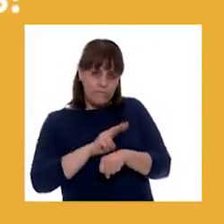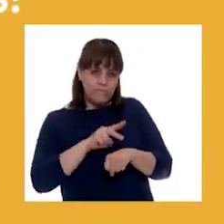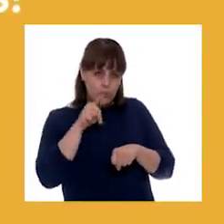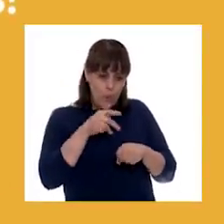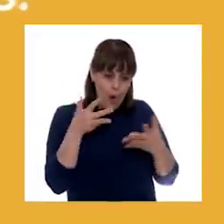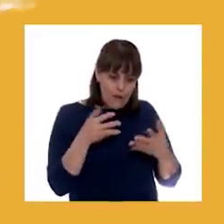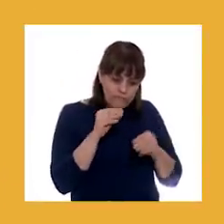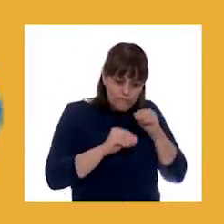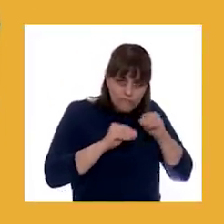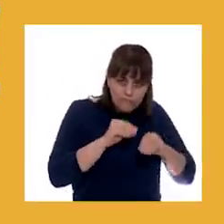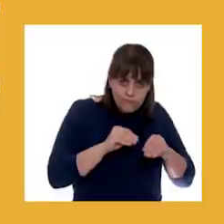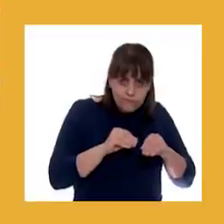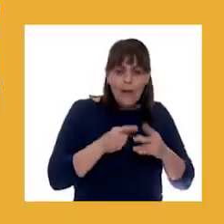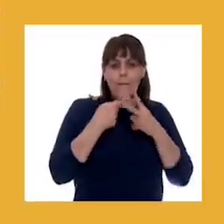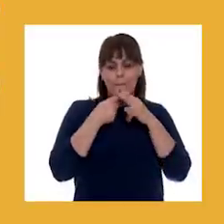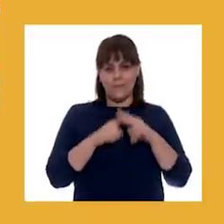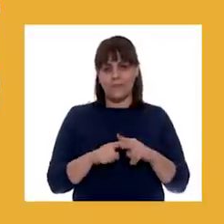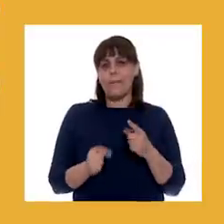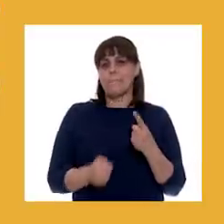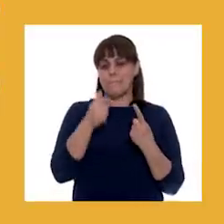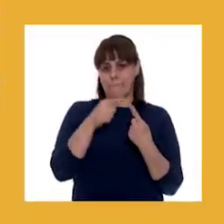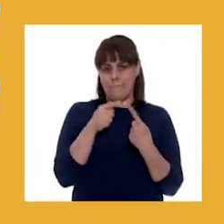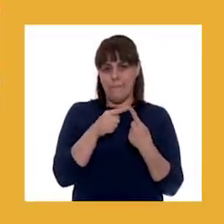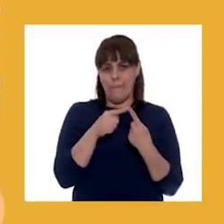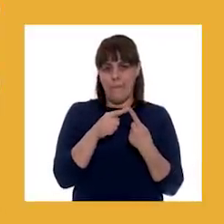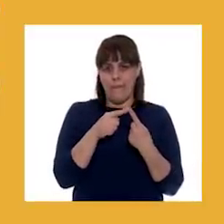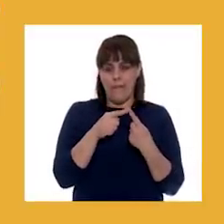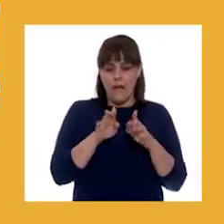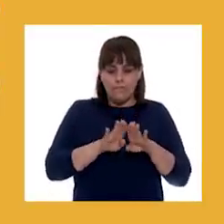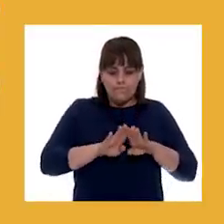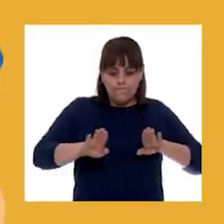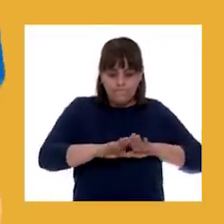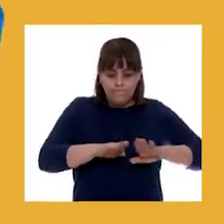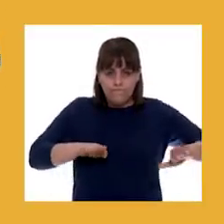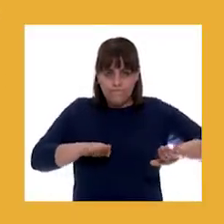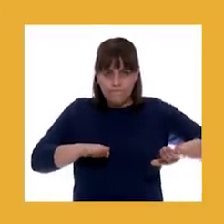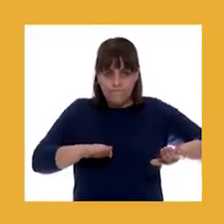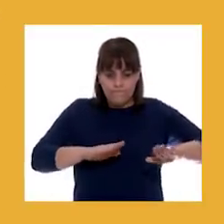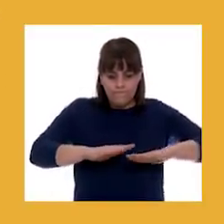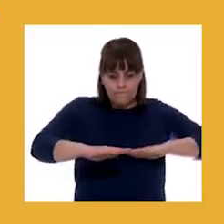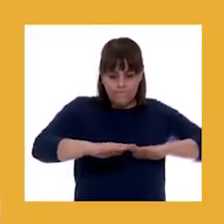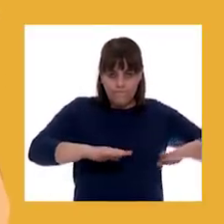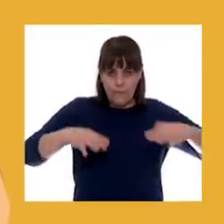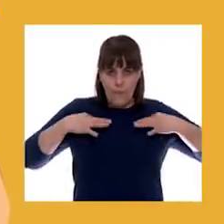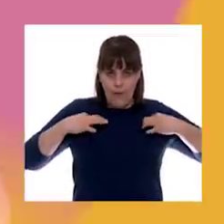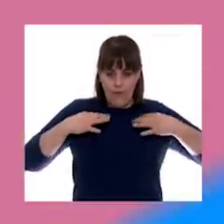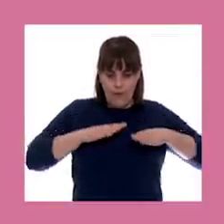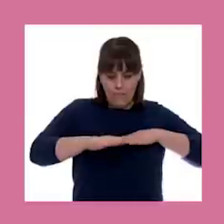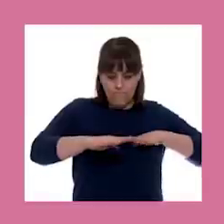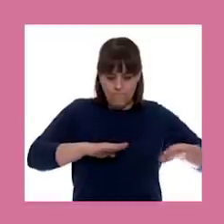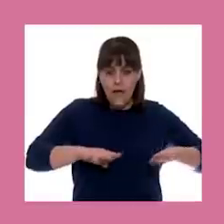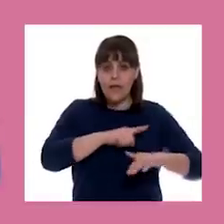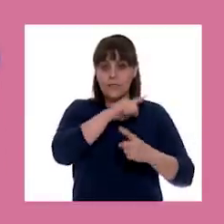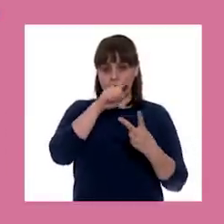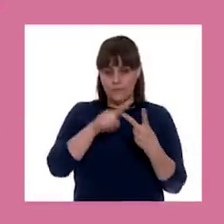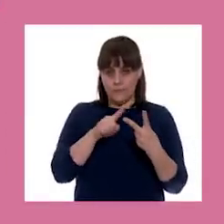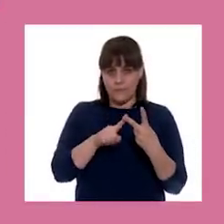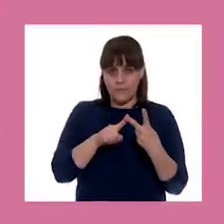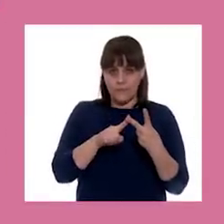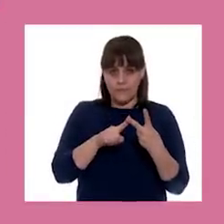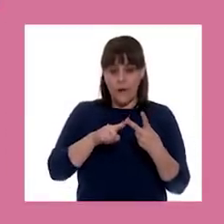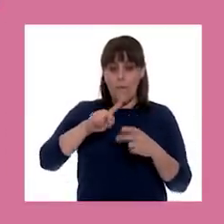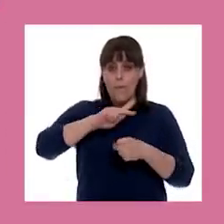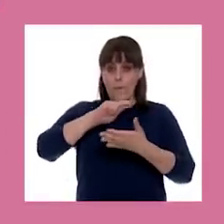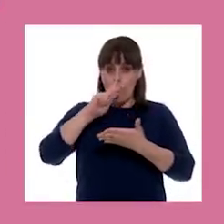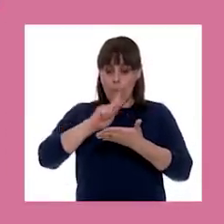¡Empecemos! 1. Estira la playera a lo largo y a lo ancho. 2. Marca con